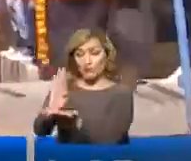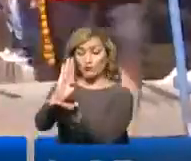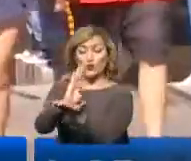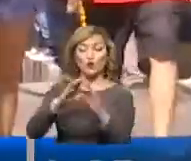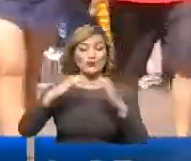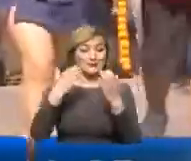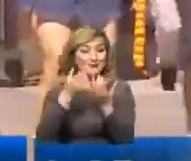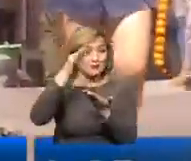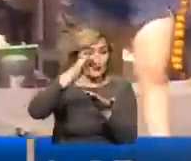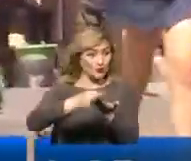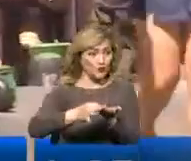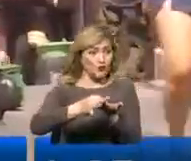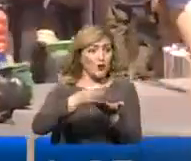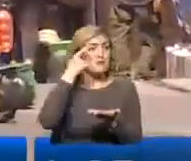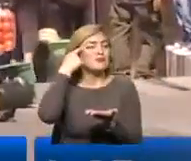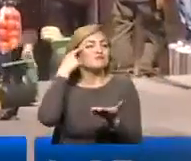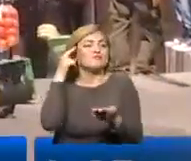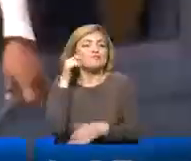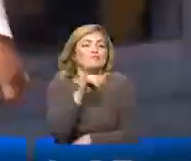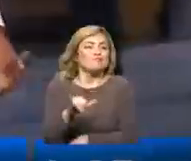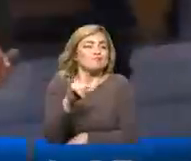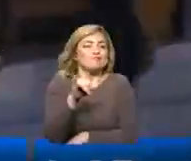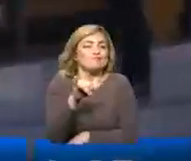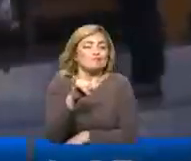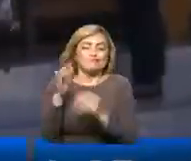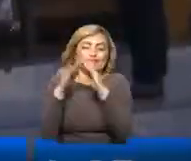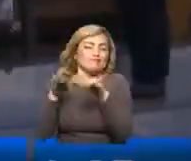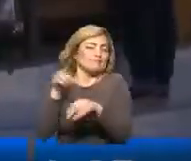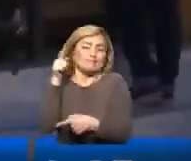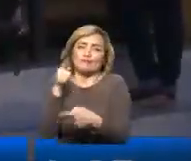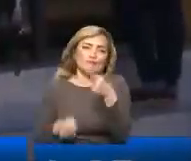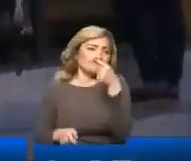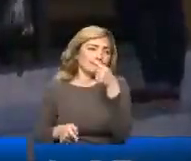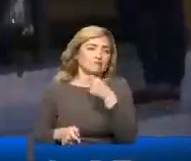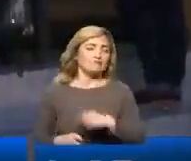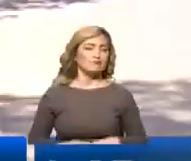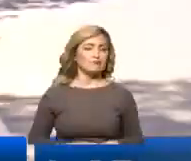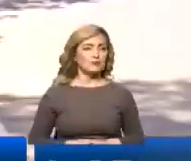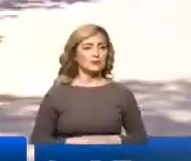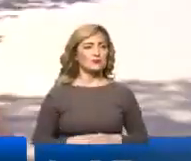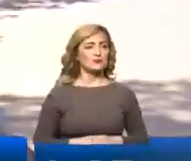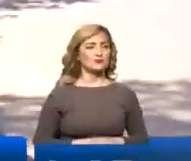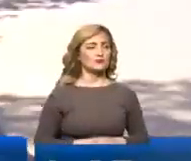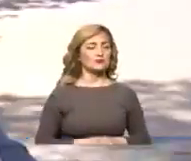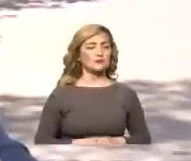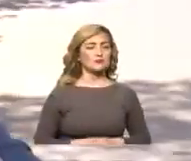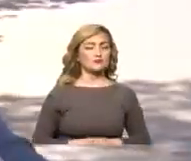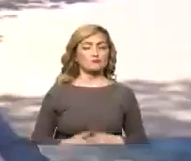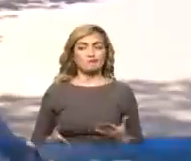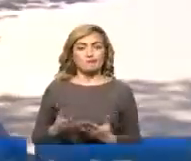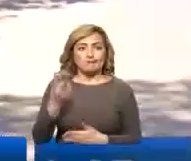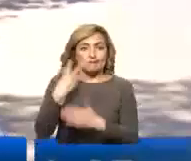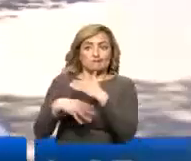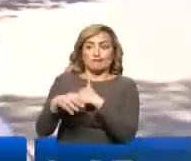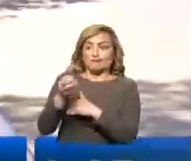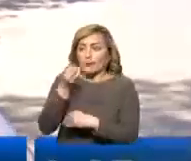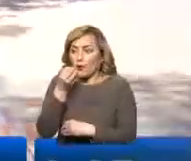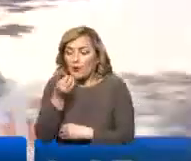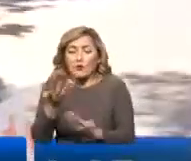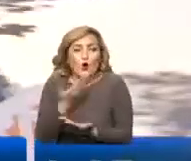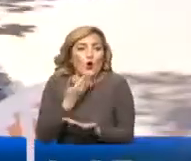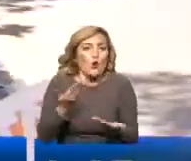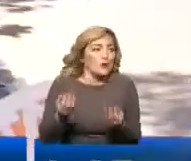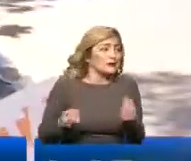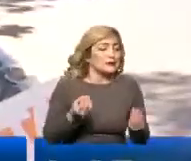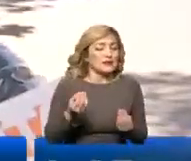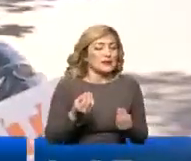también piensan lo mismo. Dicen que ya no pueden quedarse en casa. No, es que ya no hay que darle de comer a los hijos, la cosa. Ya